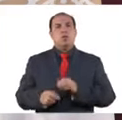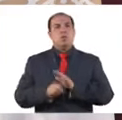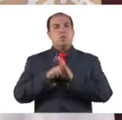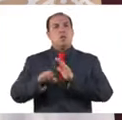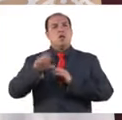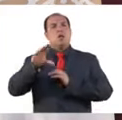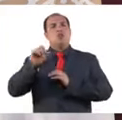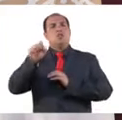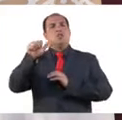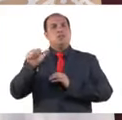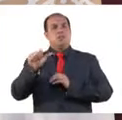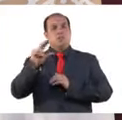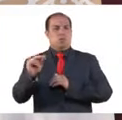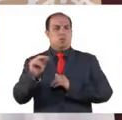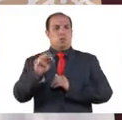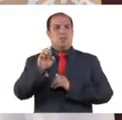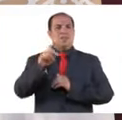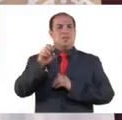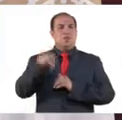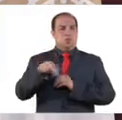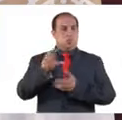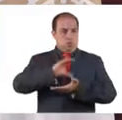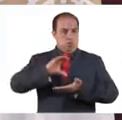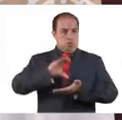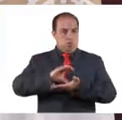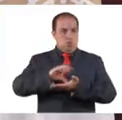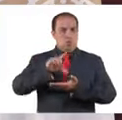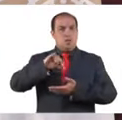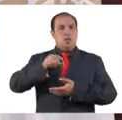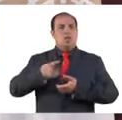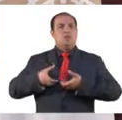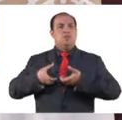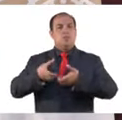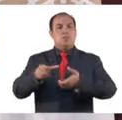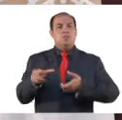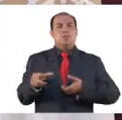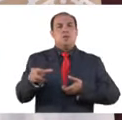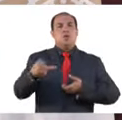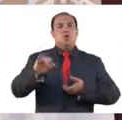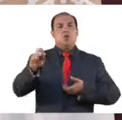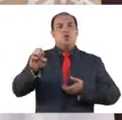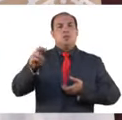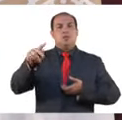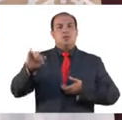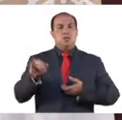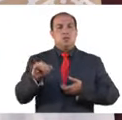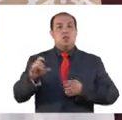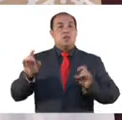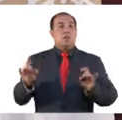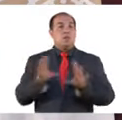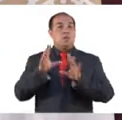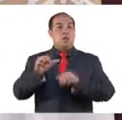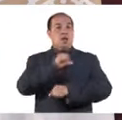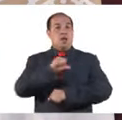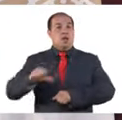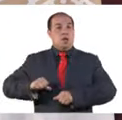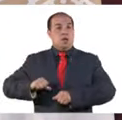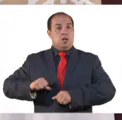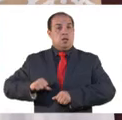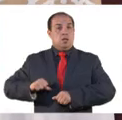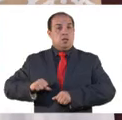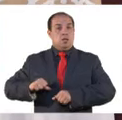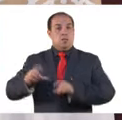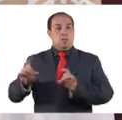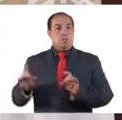que la Condesa, sí. José Martí, esa es una ciclovía que pues un día de repente apareció por parte de la alcaldía, pero la verdad no informaron a